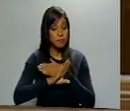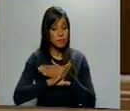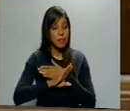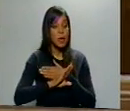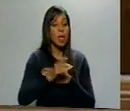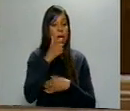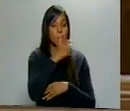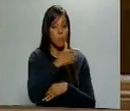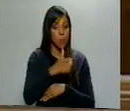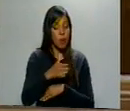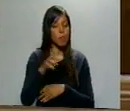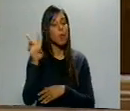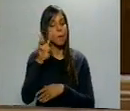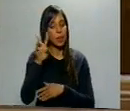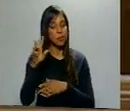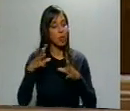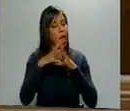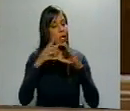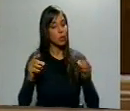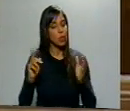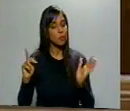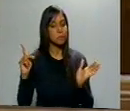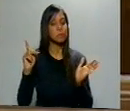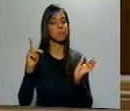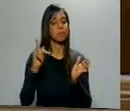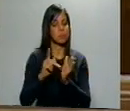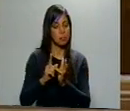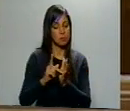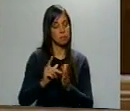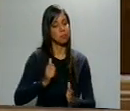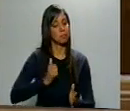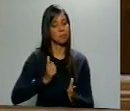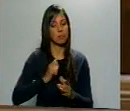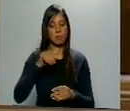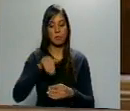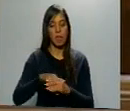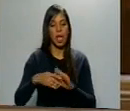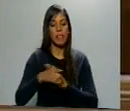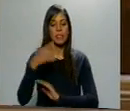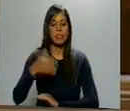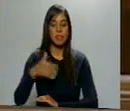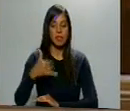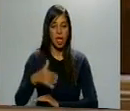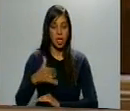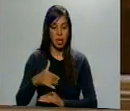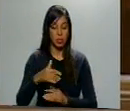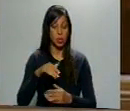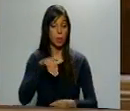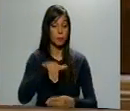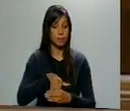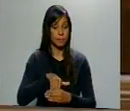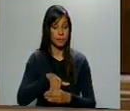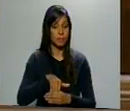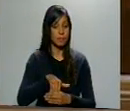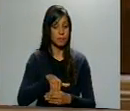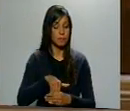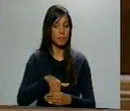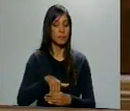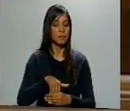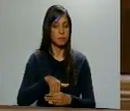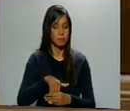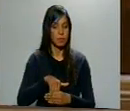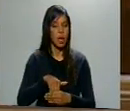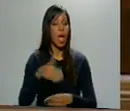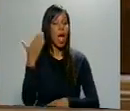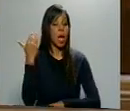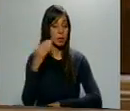todos los venezolanos y los venezolanos para que puedan ejercer su derecho legítimo al voto, que le era negado durante la